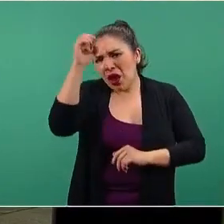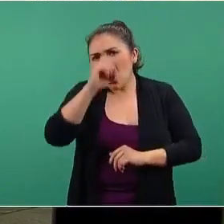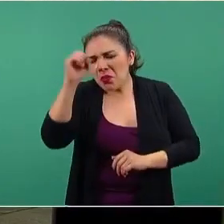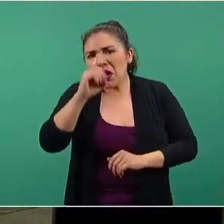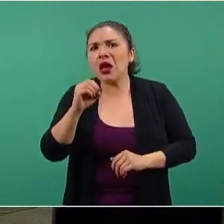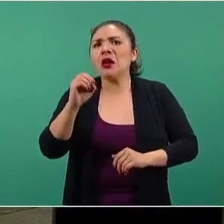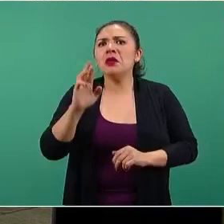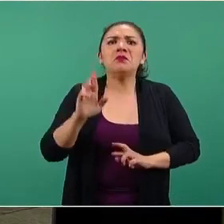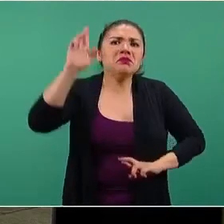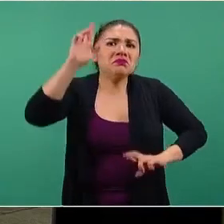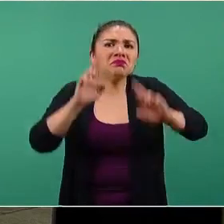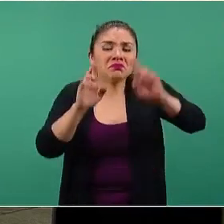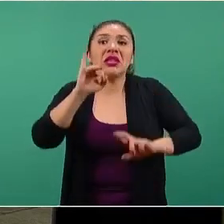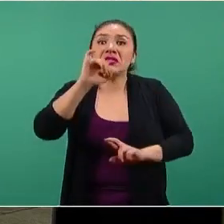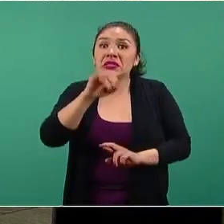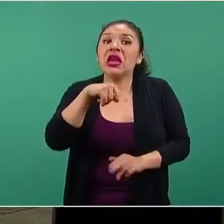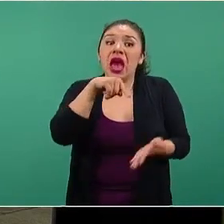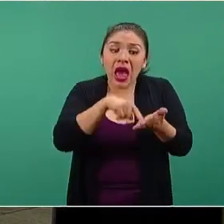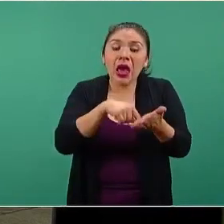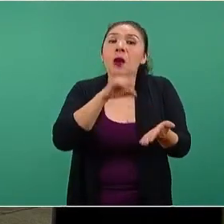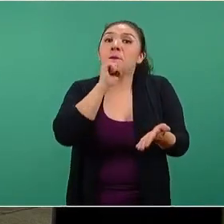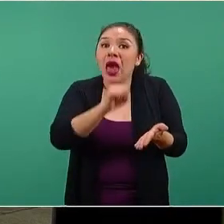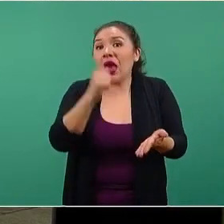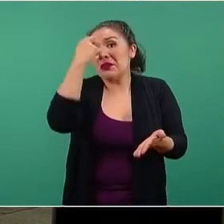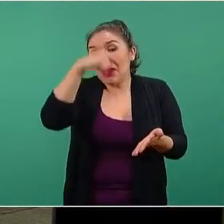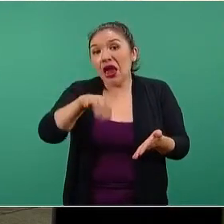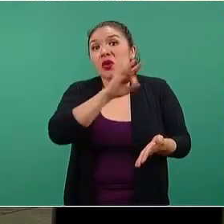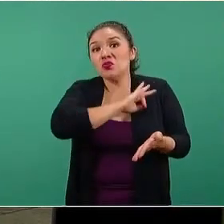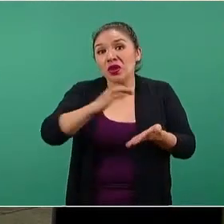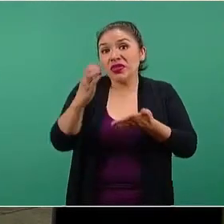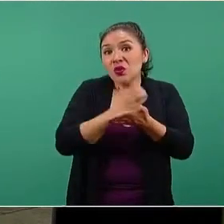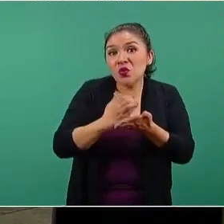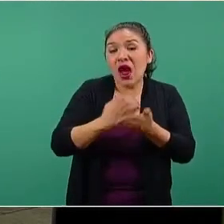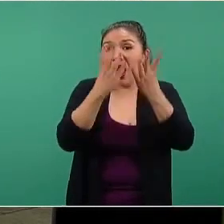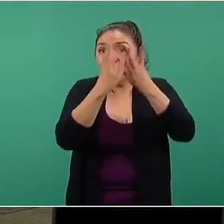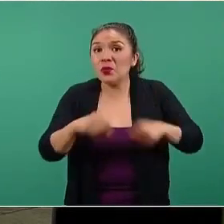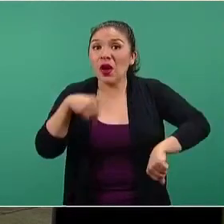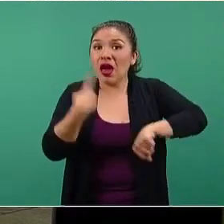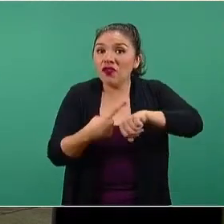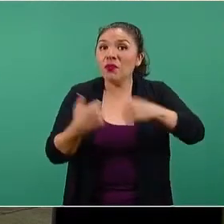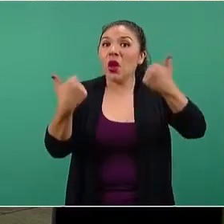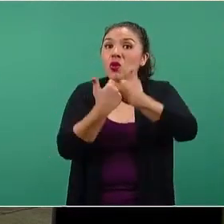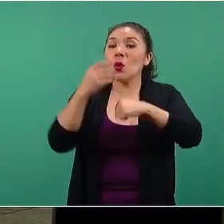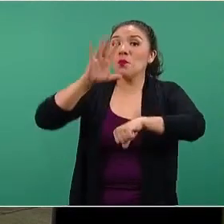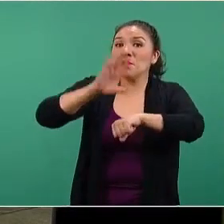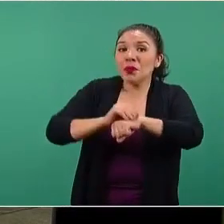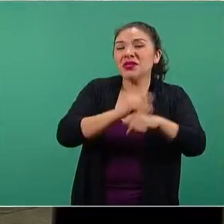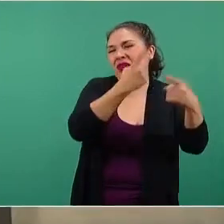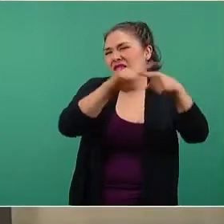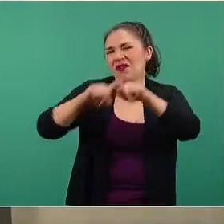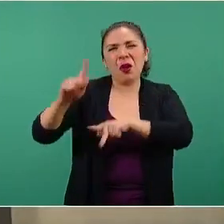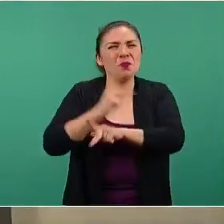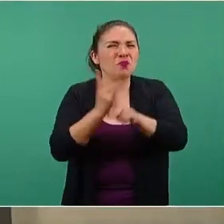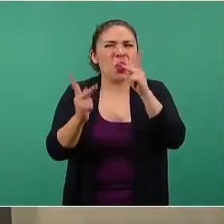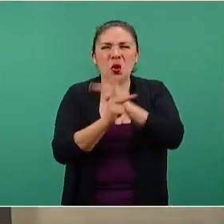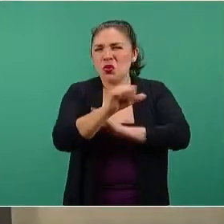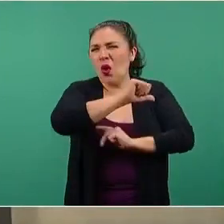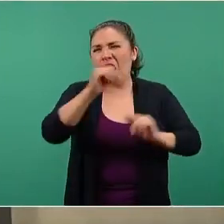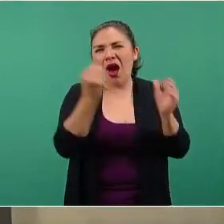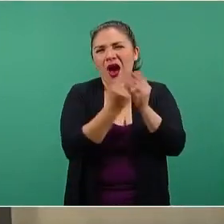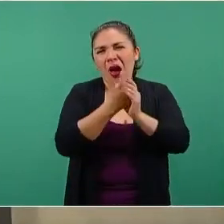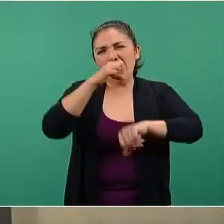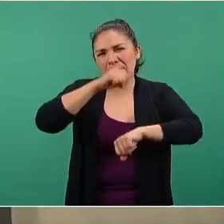hacer celebraciones sobre el uso o la autorización de los productos farmacéuticos, en este